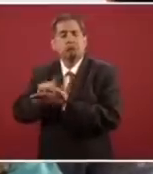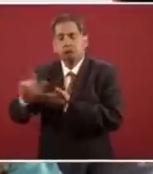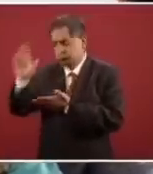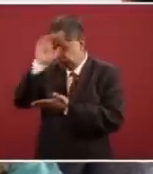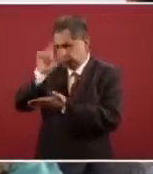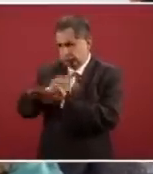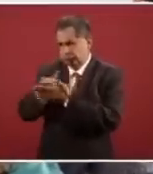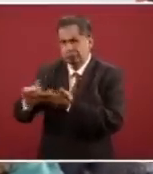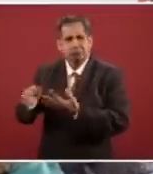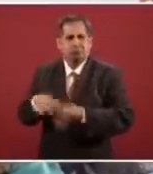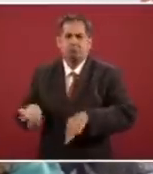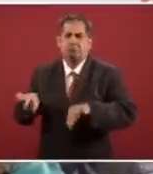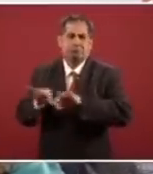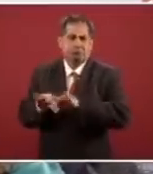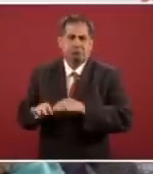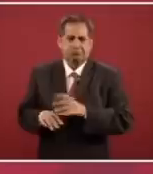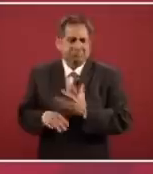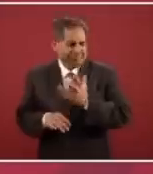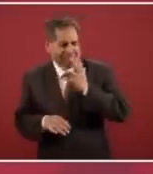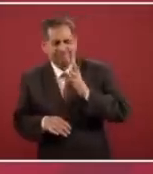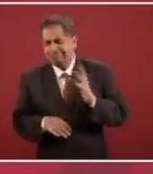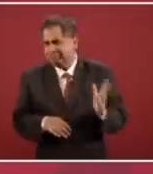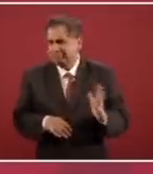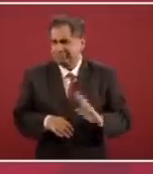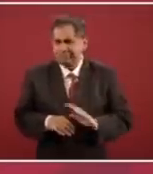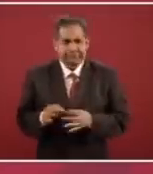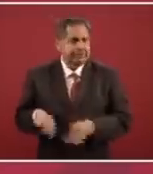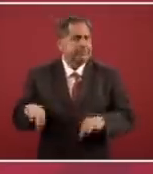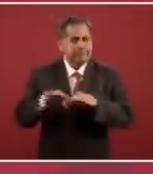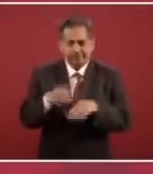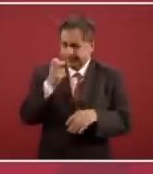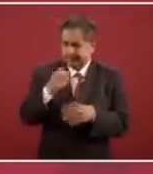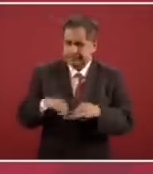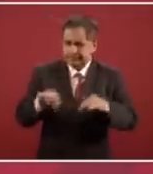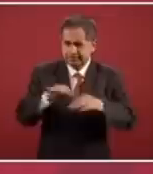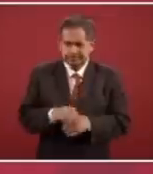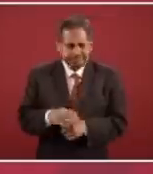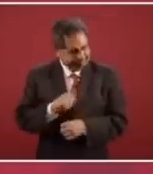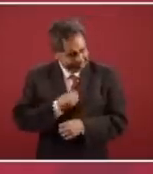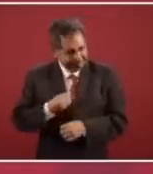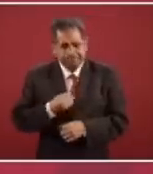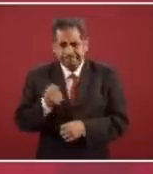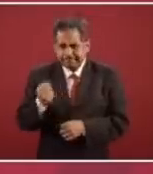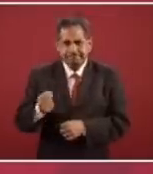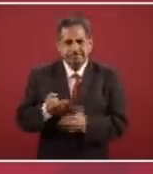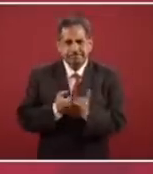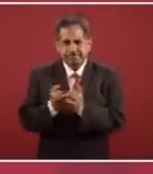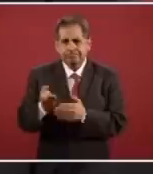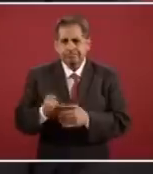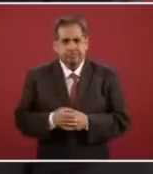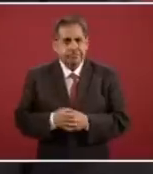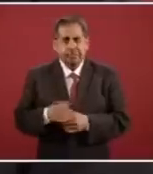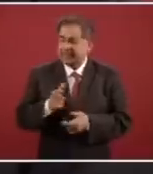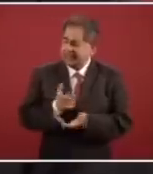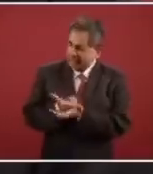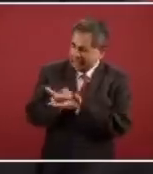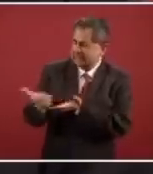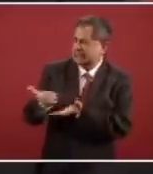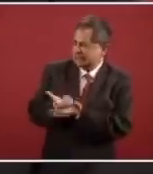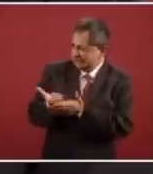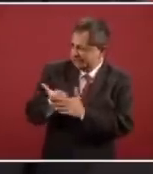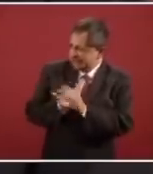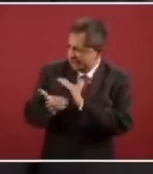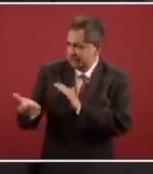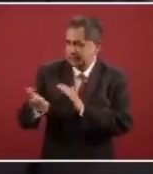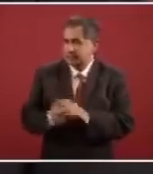Eso es lo más importante de todo. Que aguanten los cañonazos, que ahora